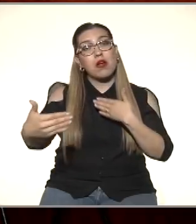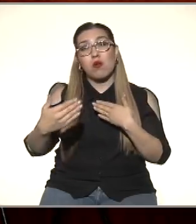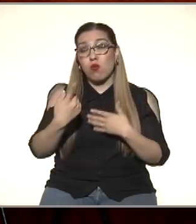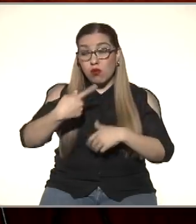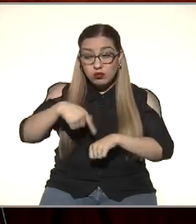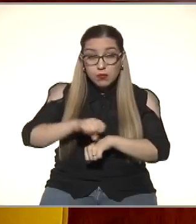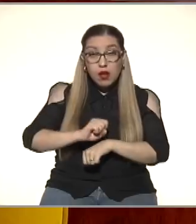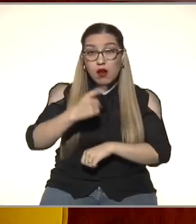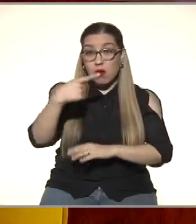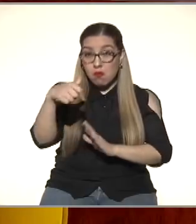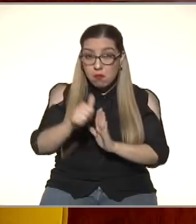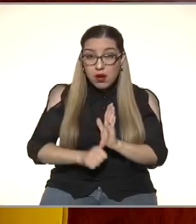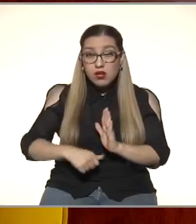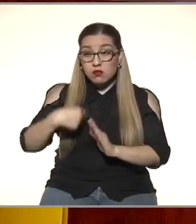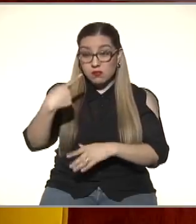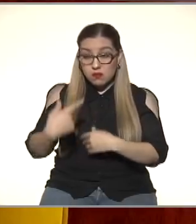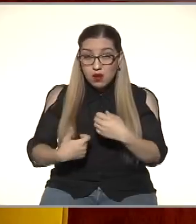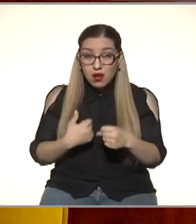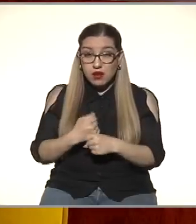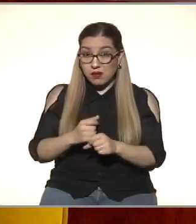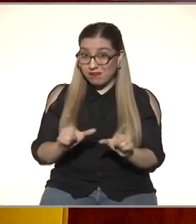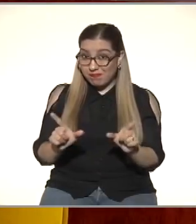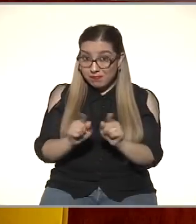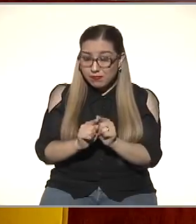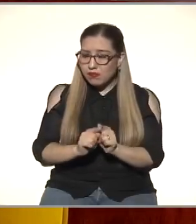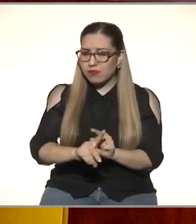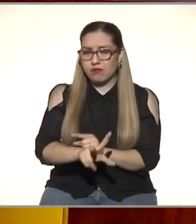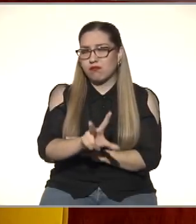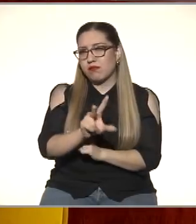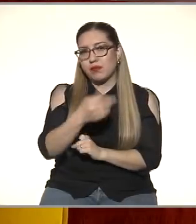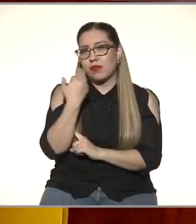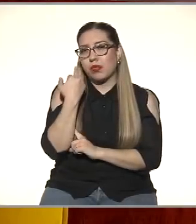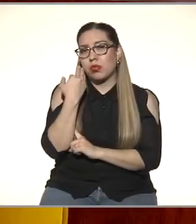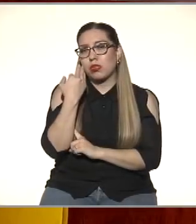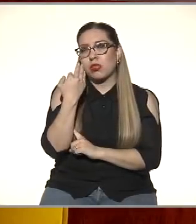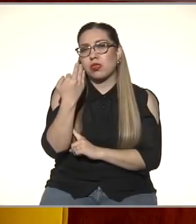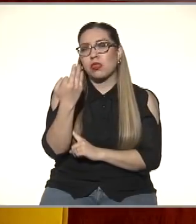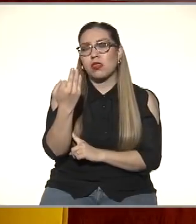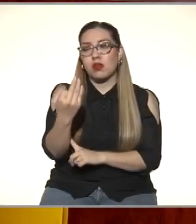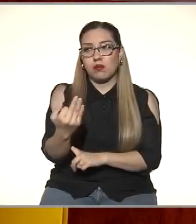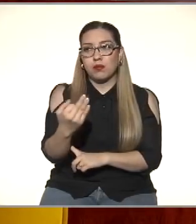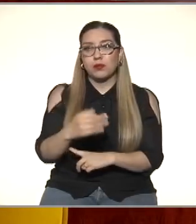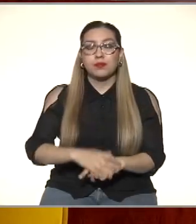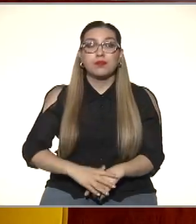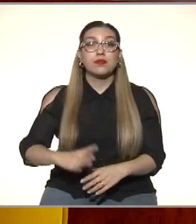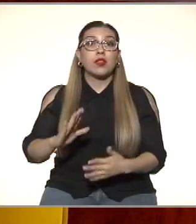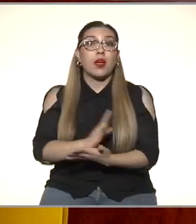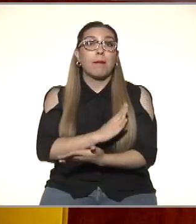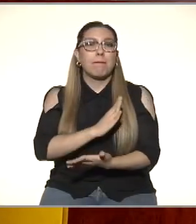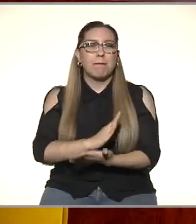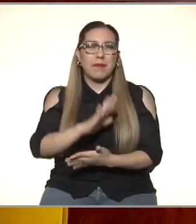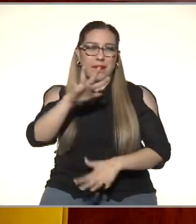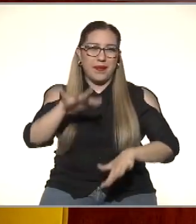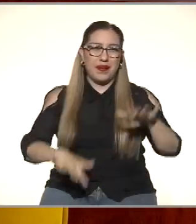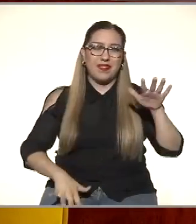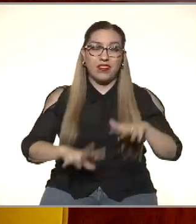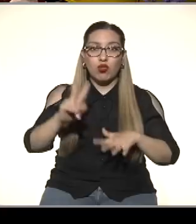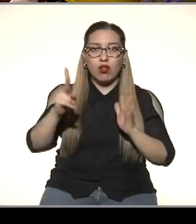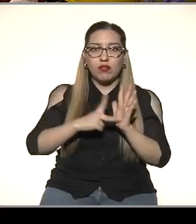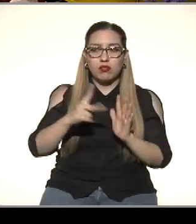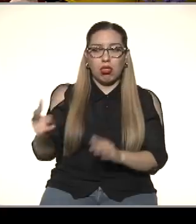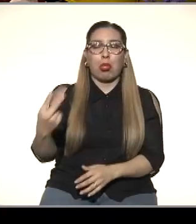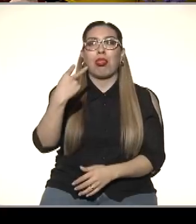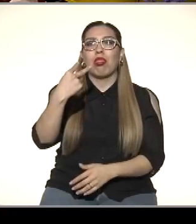semana, no es un mes, no es un año. Y además lo comentábamos también, Olivia decía, la mirada, el comentario, la indirecta, todo